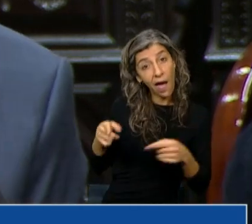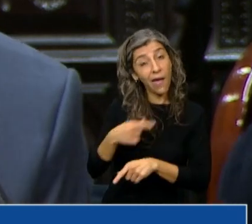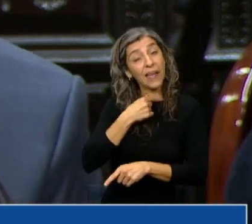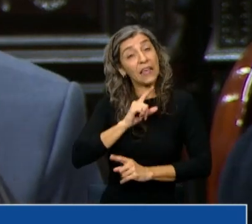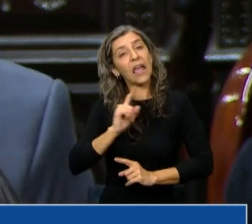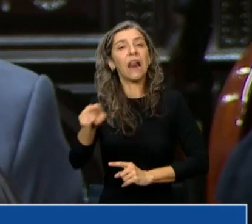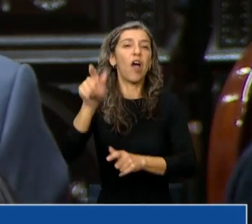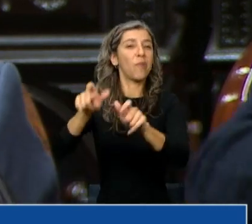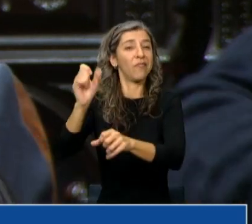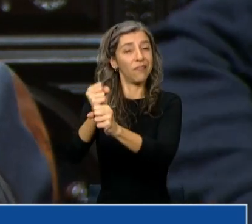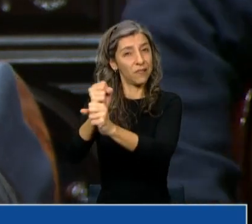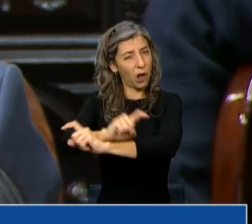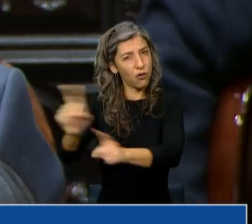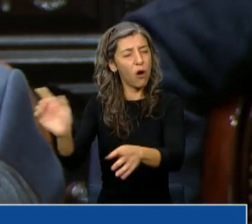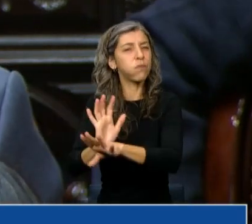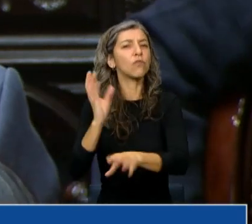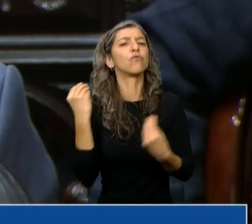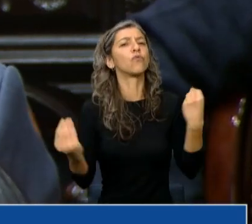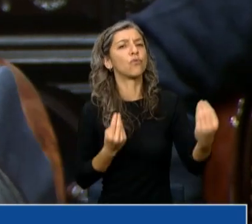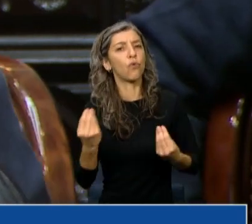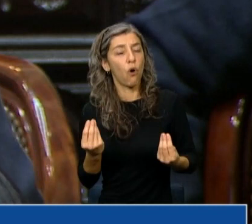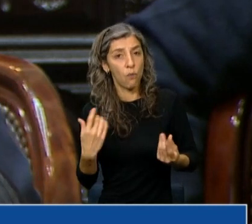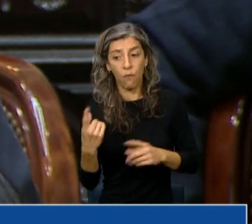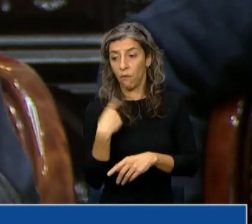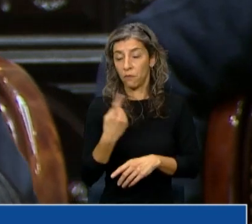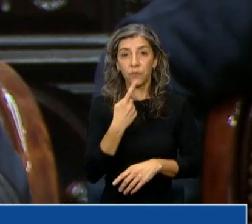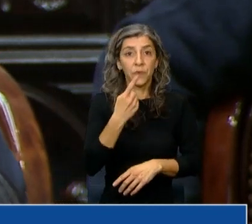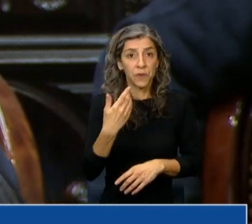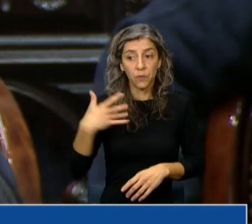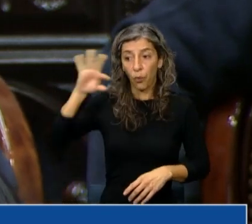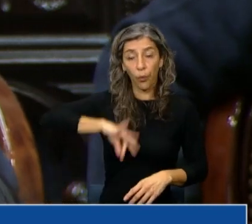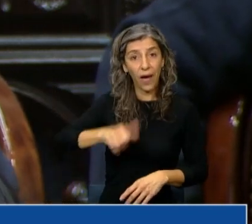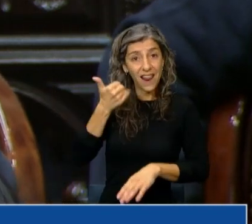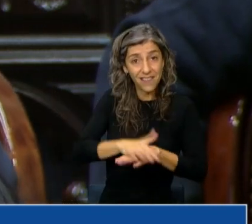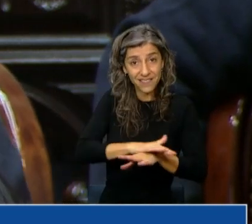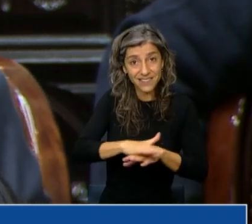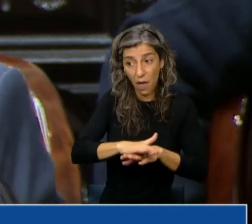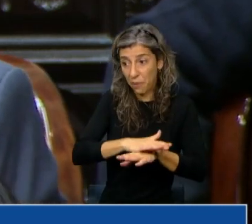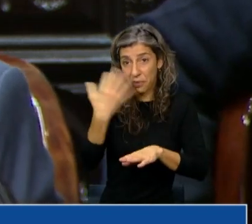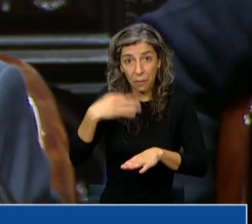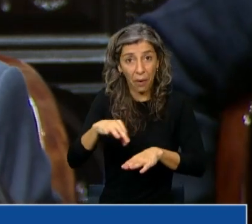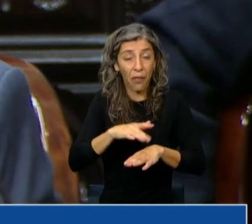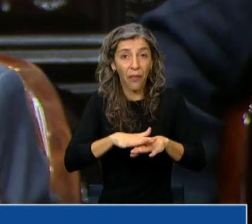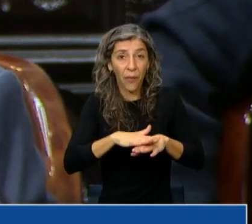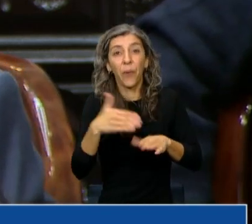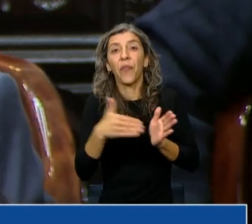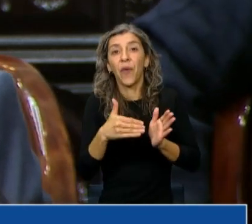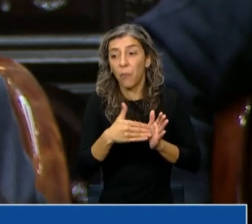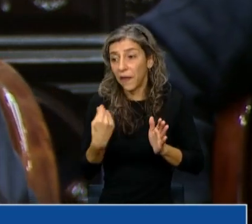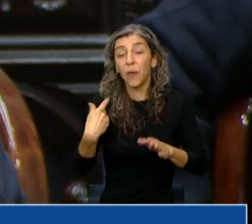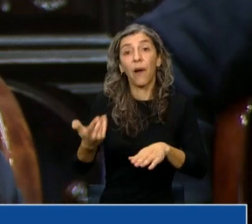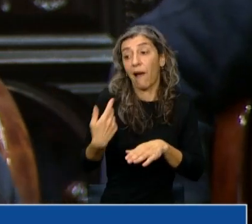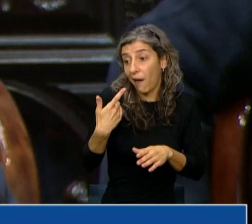Derogaron el impuesto a la ganancia mínima presunta y se olvidaron que con ello estaban eximiendo de pagar